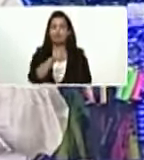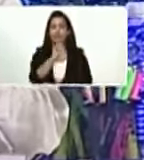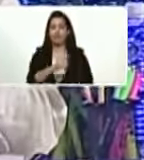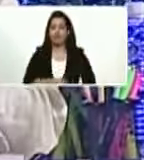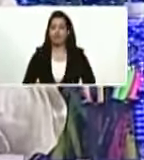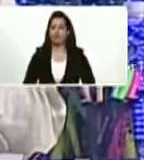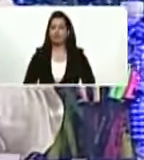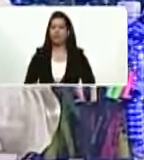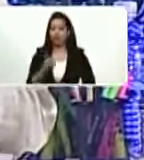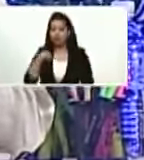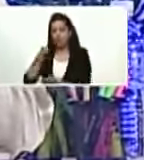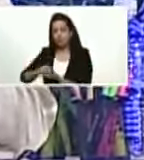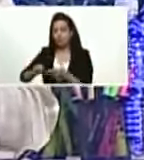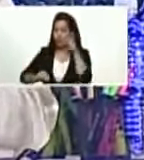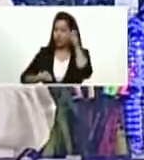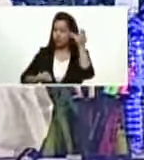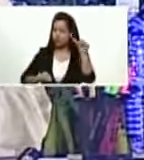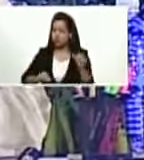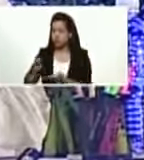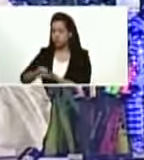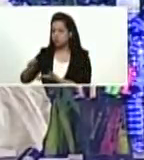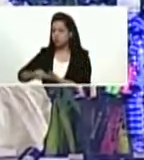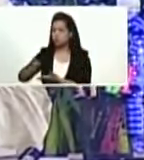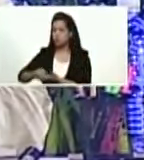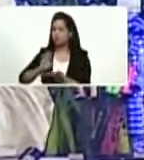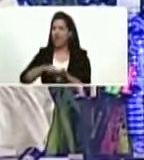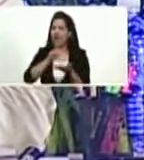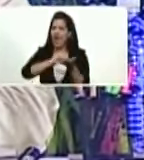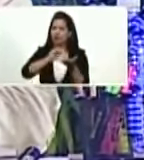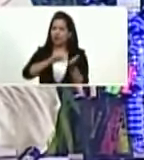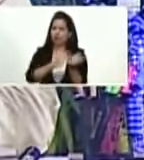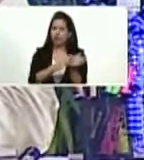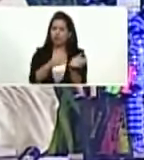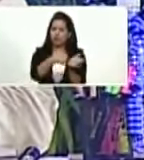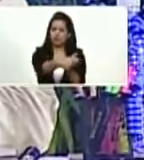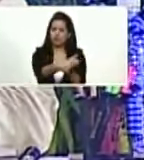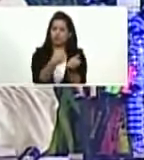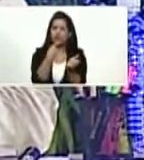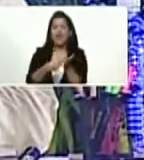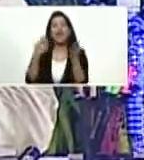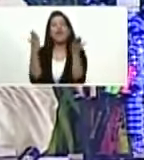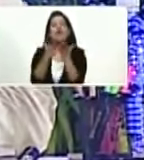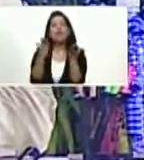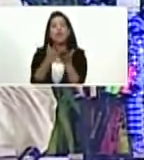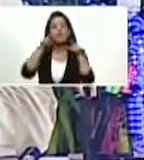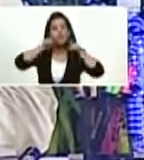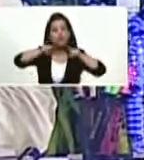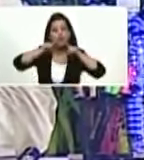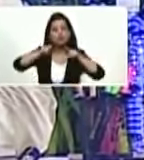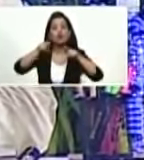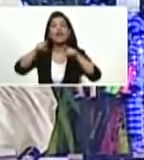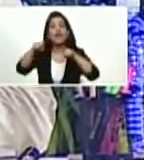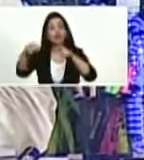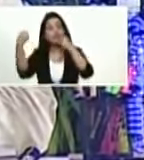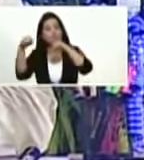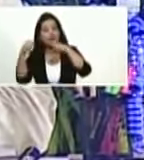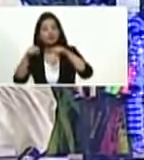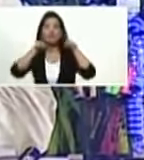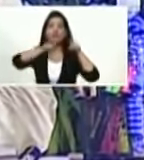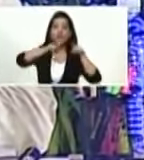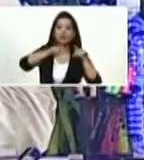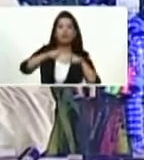Yo lo anotaba así, en conversación de trabajo. Una escuela práctica de gestión productiva de las